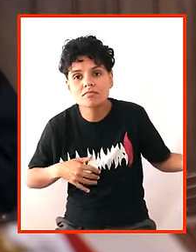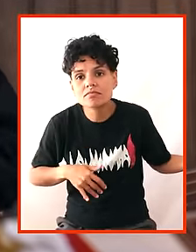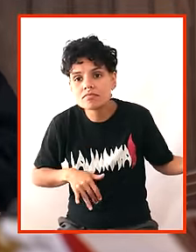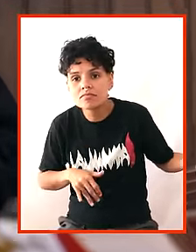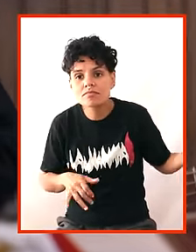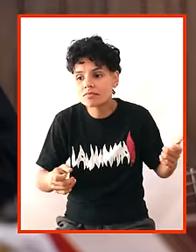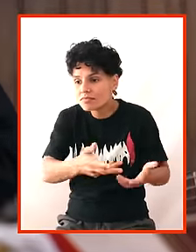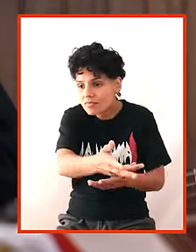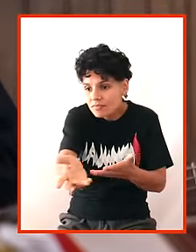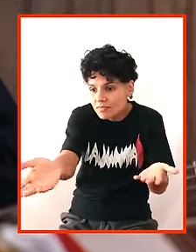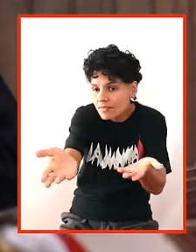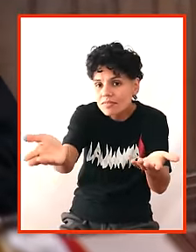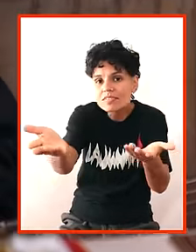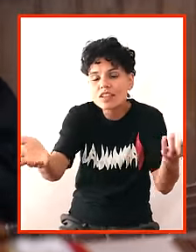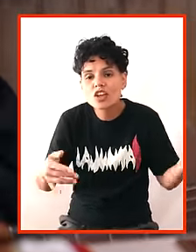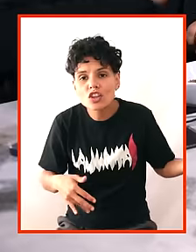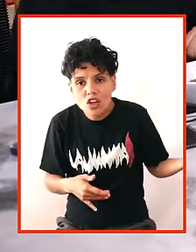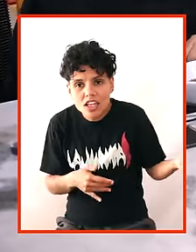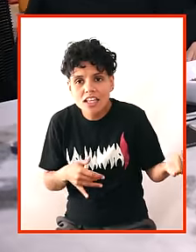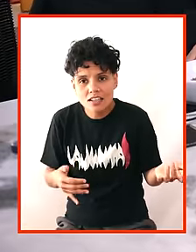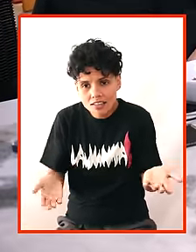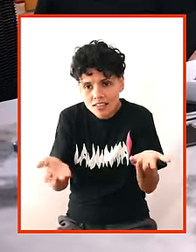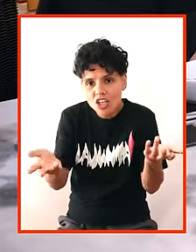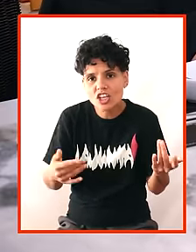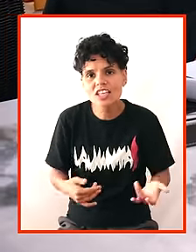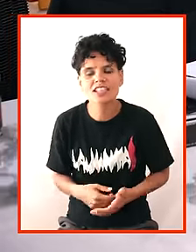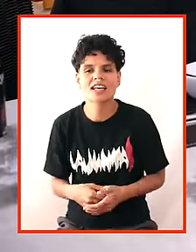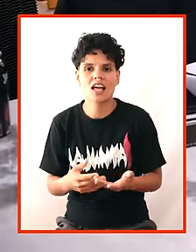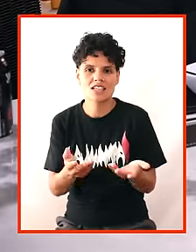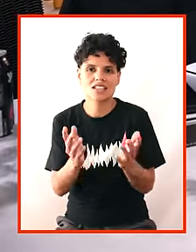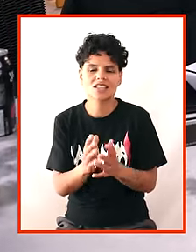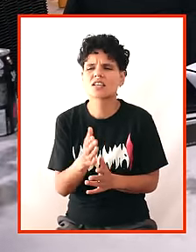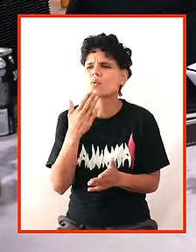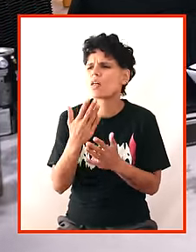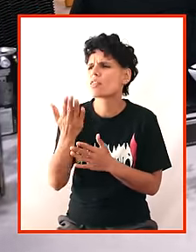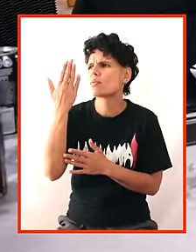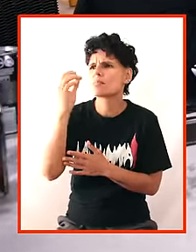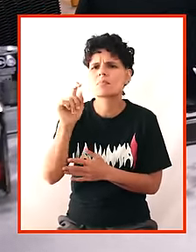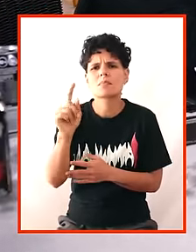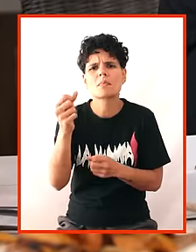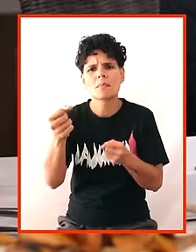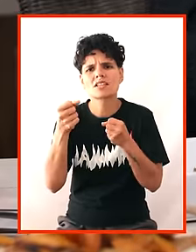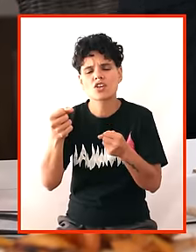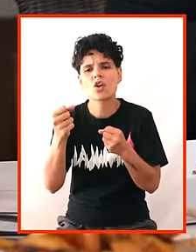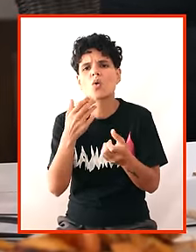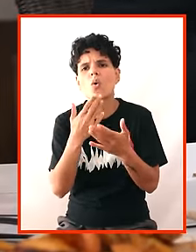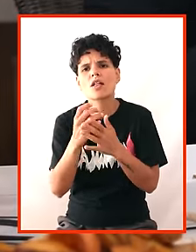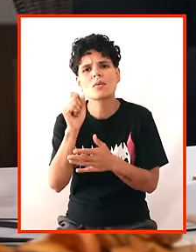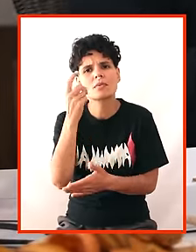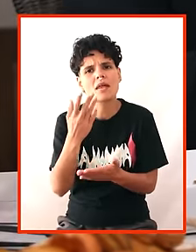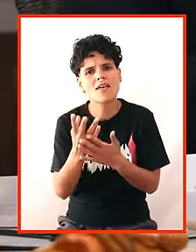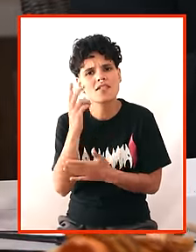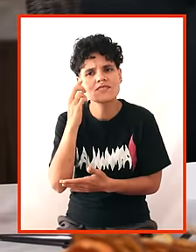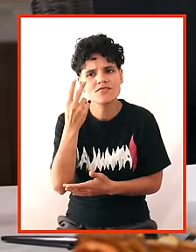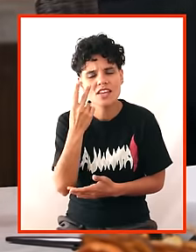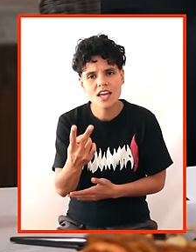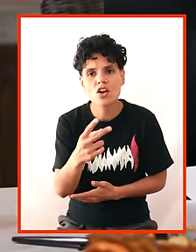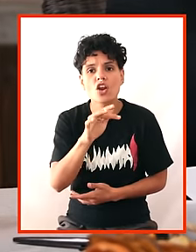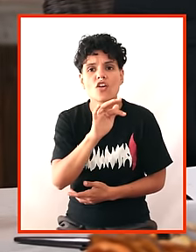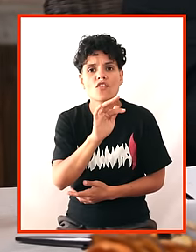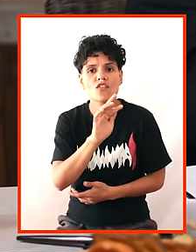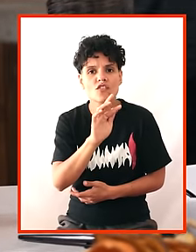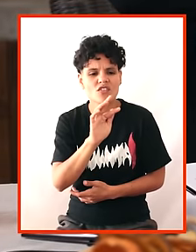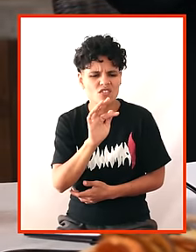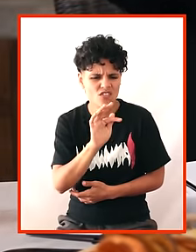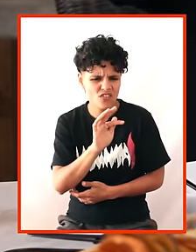Claro. Eso es lo que quería que sea. Oye, ¿y a dónde fueron a verlo a Los Prisioneros cuando? Fervio. Yo también, pues, bueno. Sí. Cuando cayó, eso, ¿no?